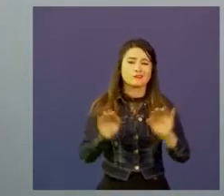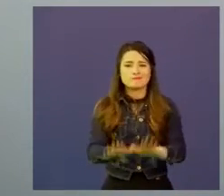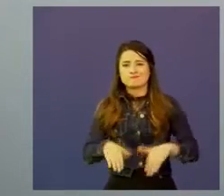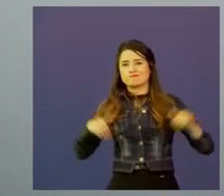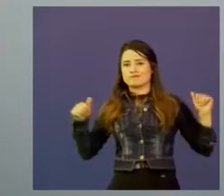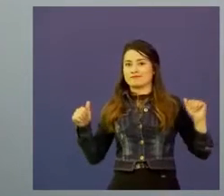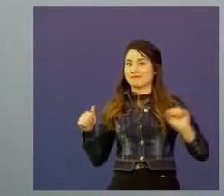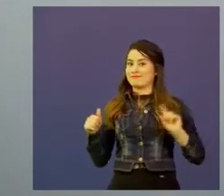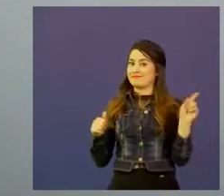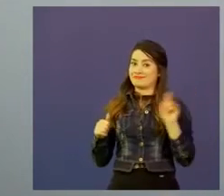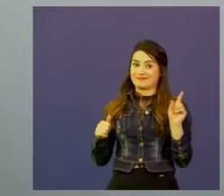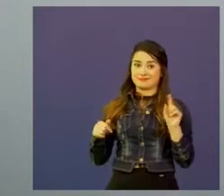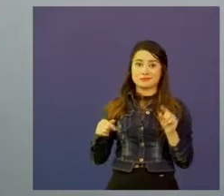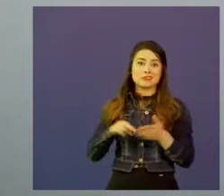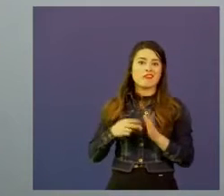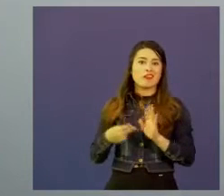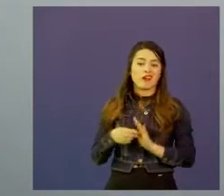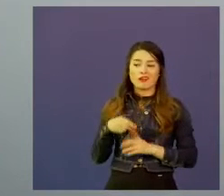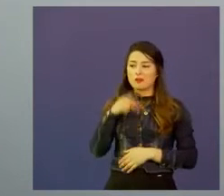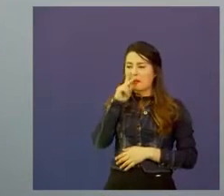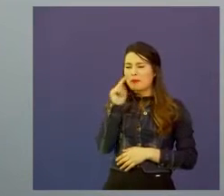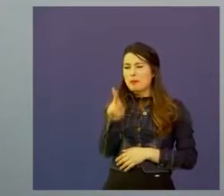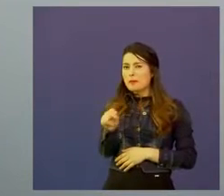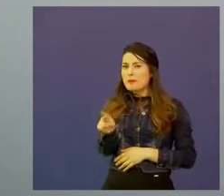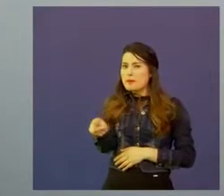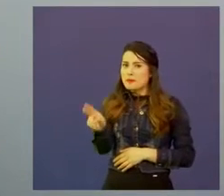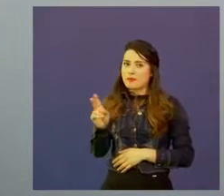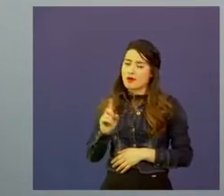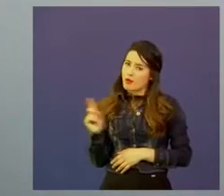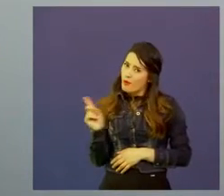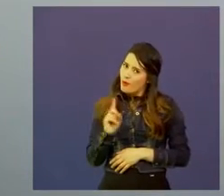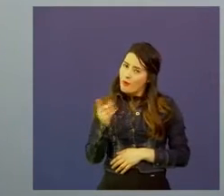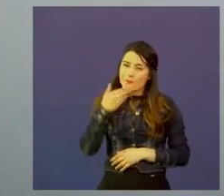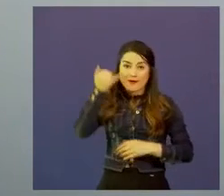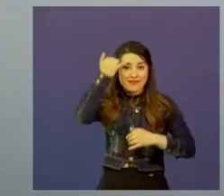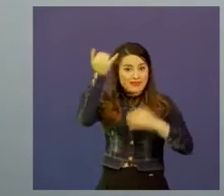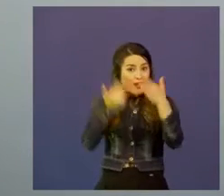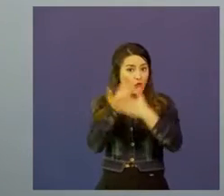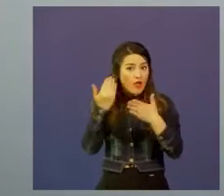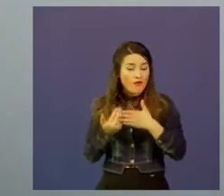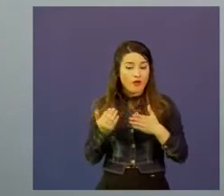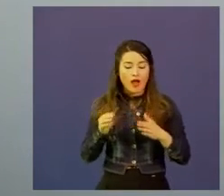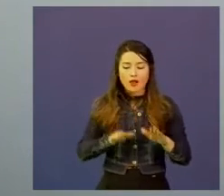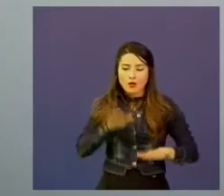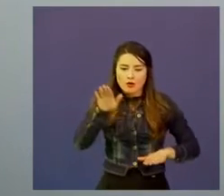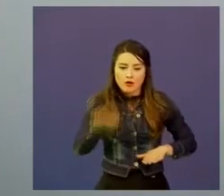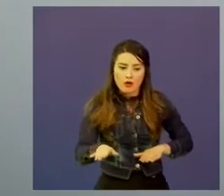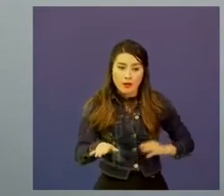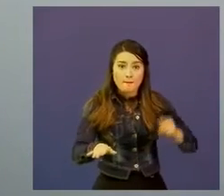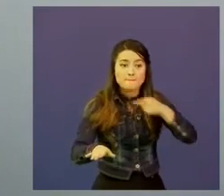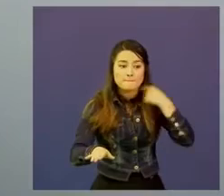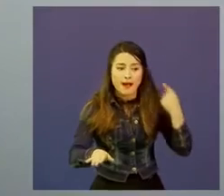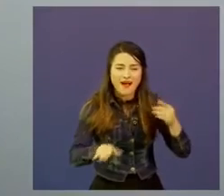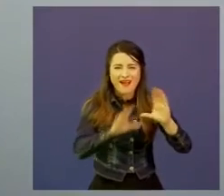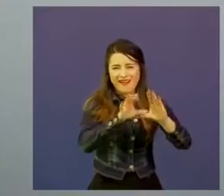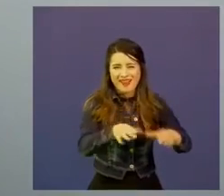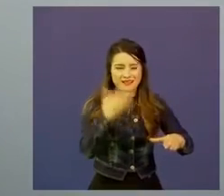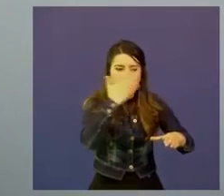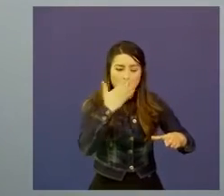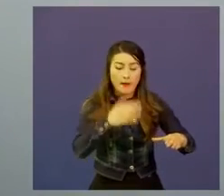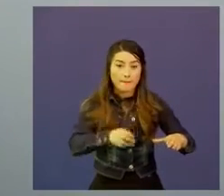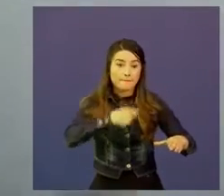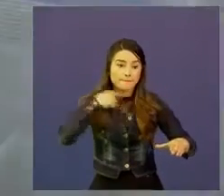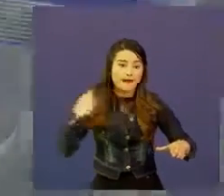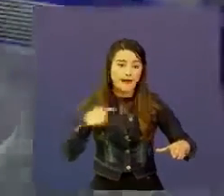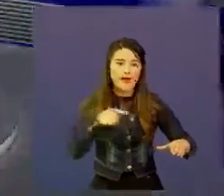somos maestros creativos. El maestro creativo, les recuerdo, como decía inicialmente, se adapta a los imprevistos, a lo que ocurra, busca